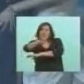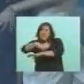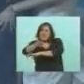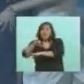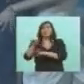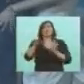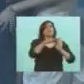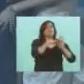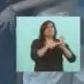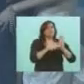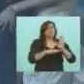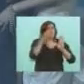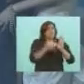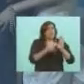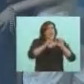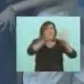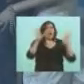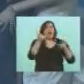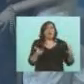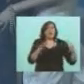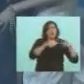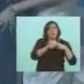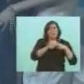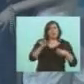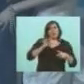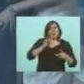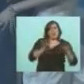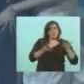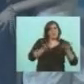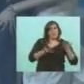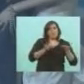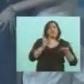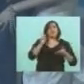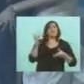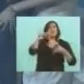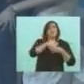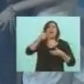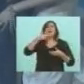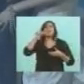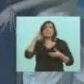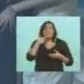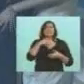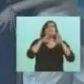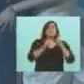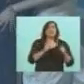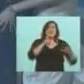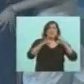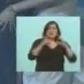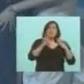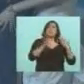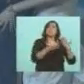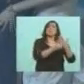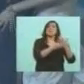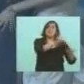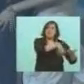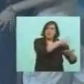la ANSES, con un comité evaluador que va a estar integrado por la ANSES, por la Secretaría de Comunicación, por el Ministerio también de